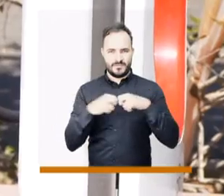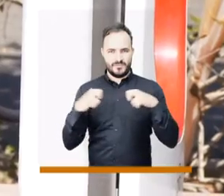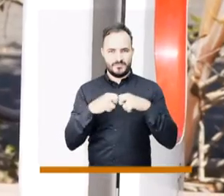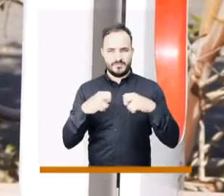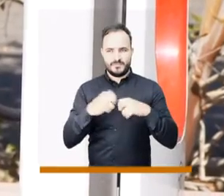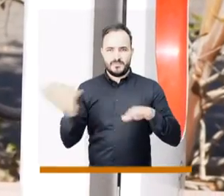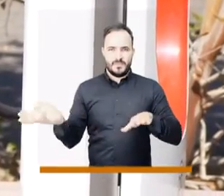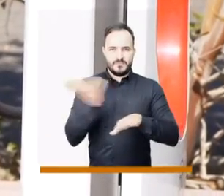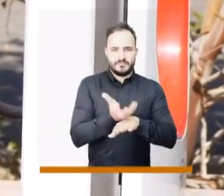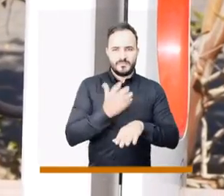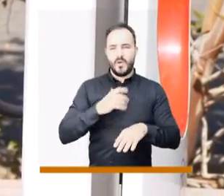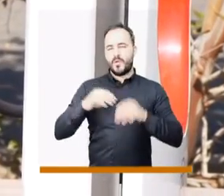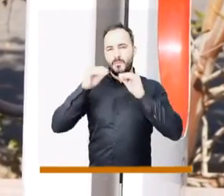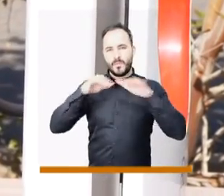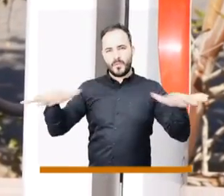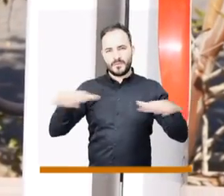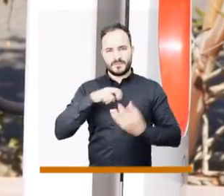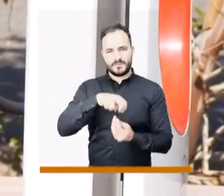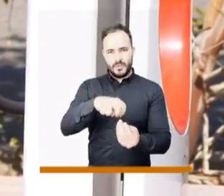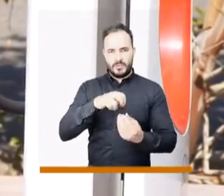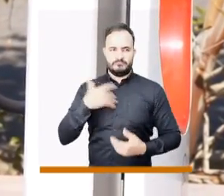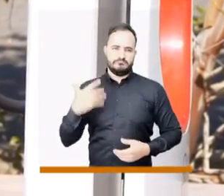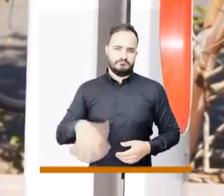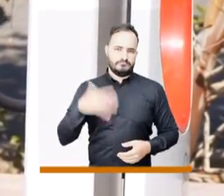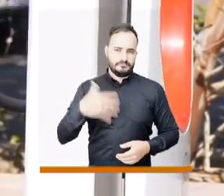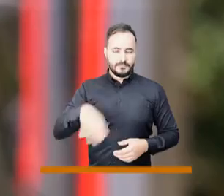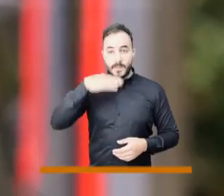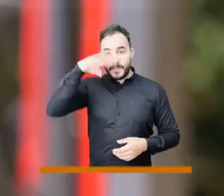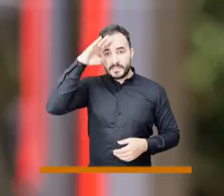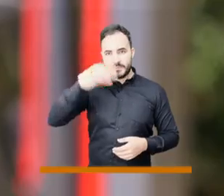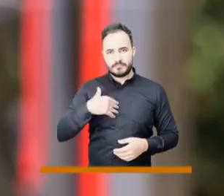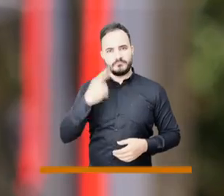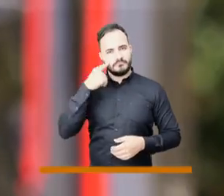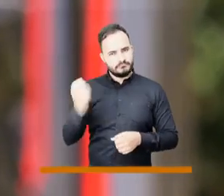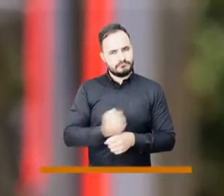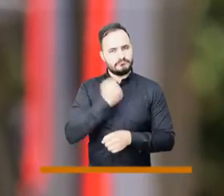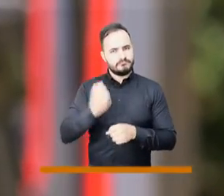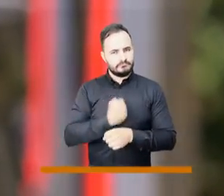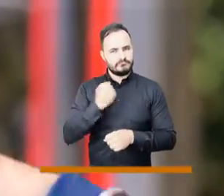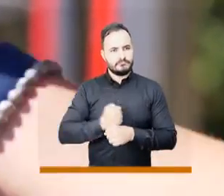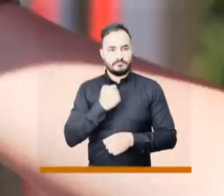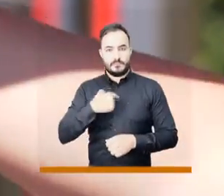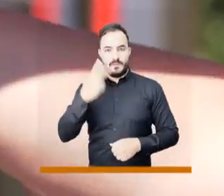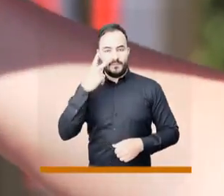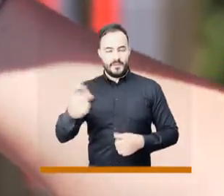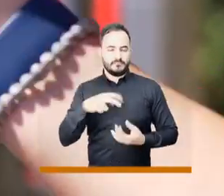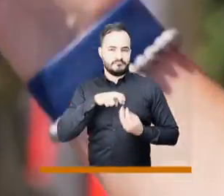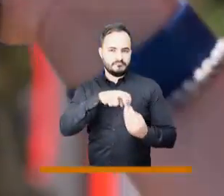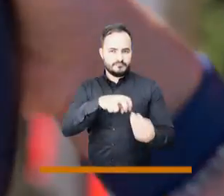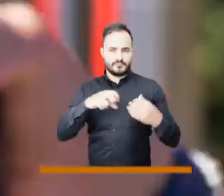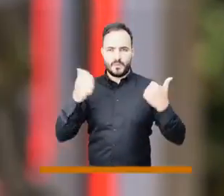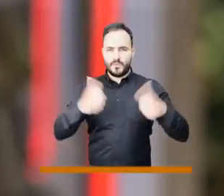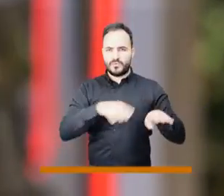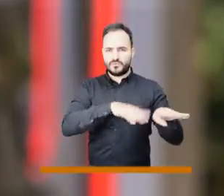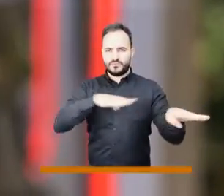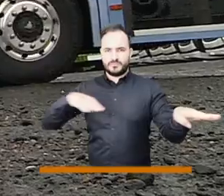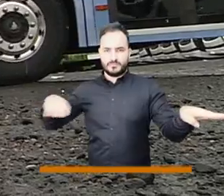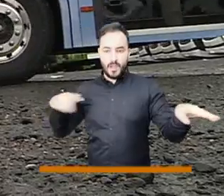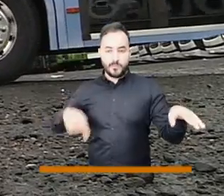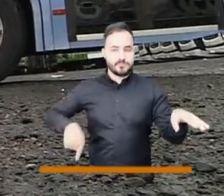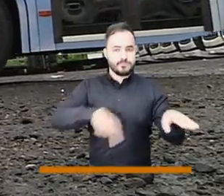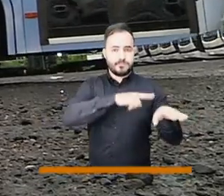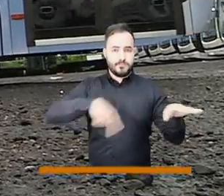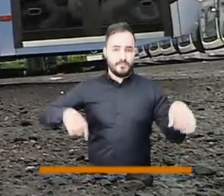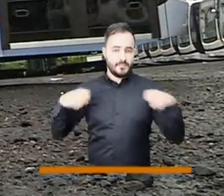público eléctrico. Medellín ha venido haciendo esfuerzos importantes, se compró una flota de buses eléctricos importantes, pero tenemos que